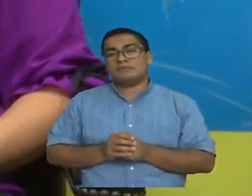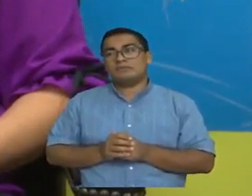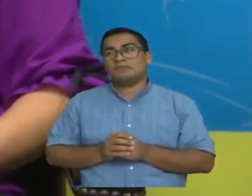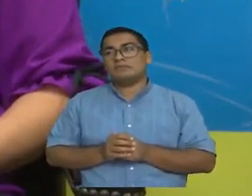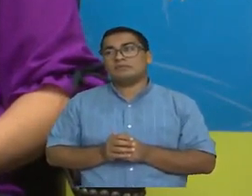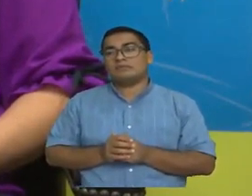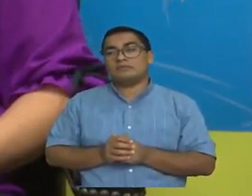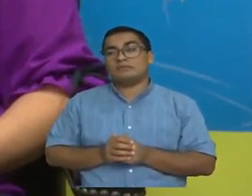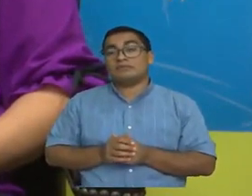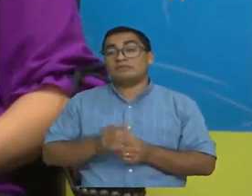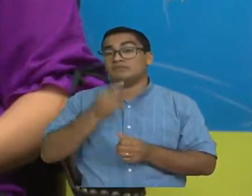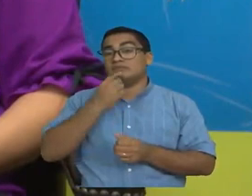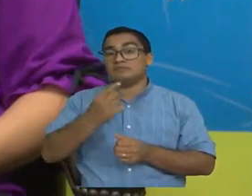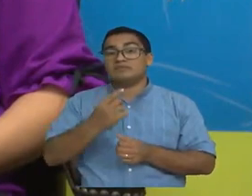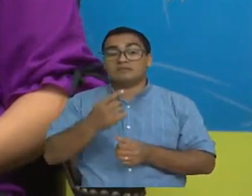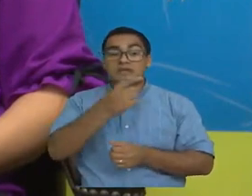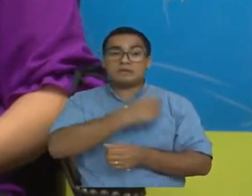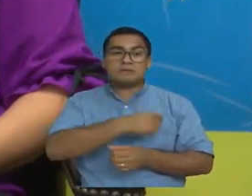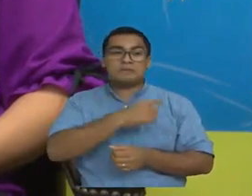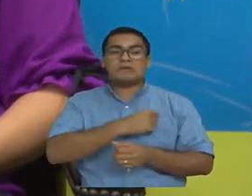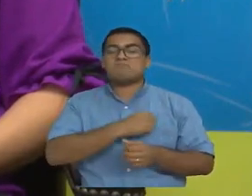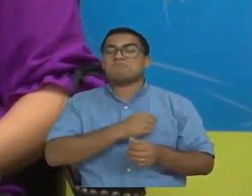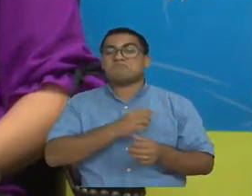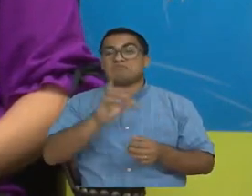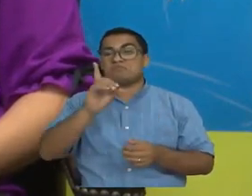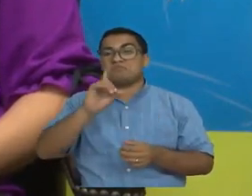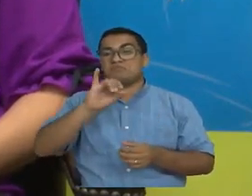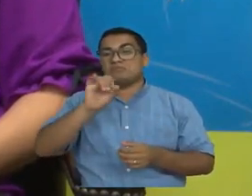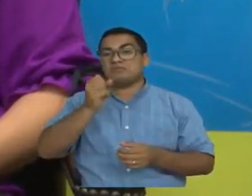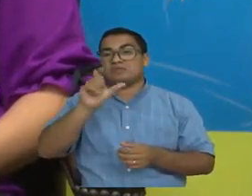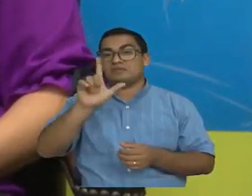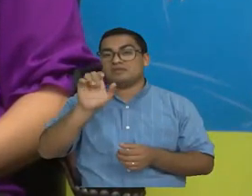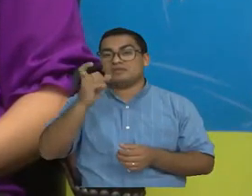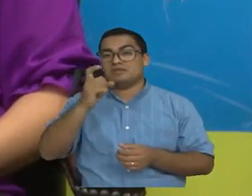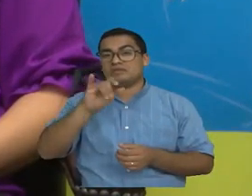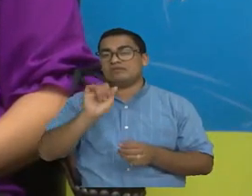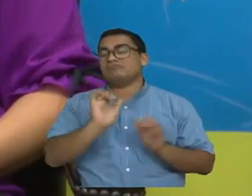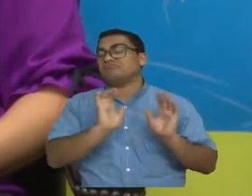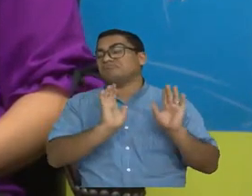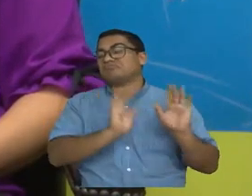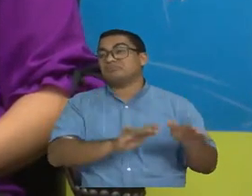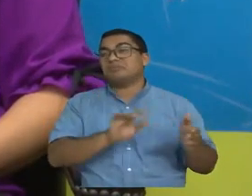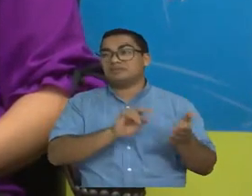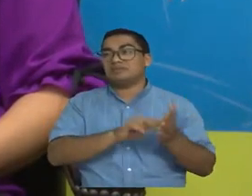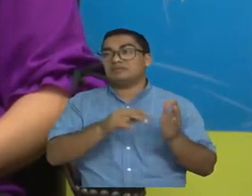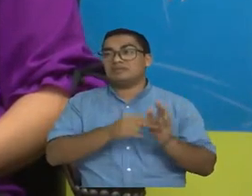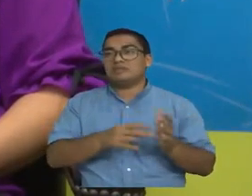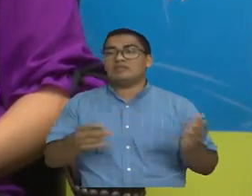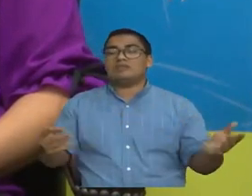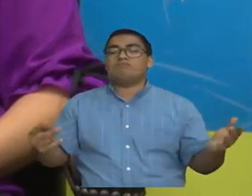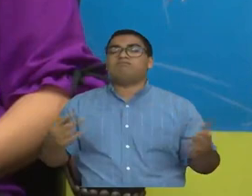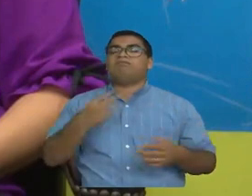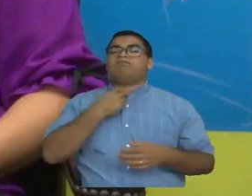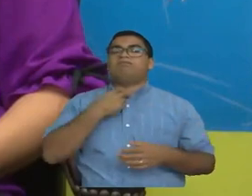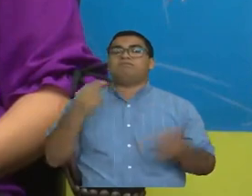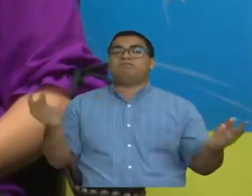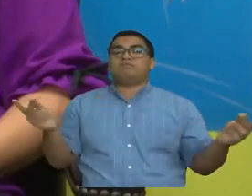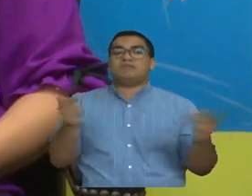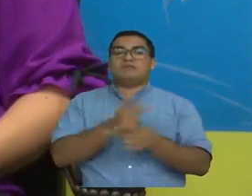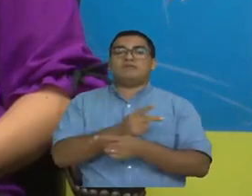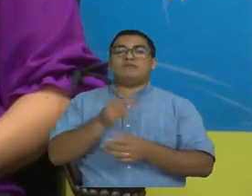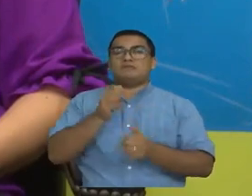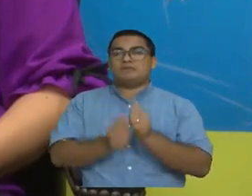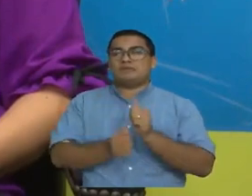el tiempo y forma, en edad escolar, puede existir un adulto disléxico. ¿Y cuál es el problema? Que tiene